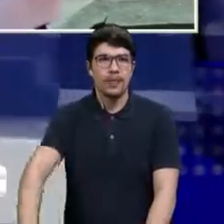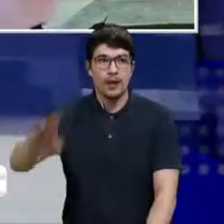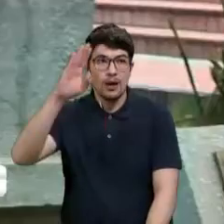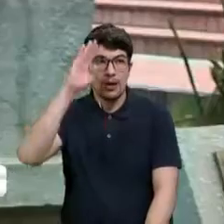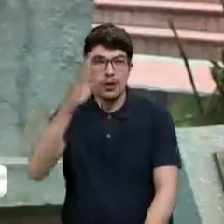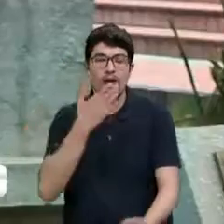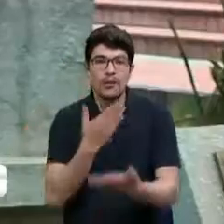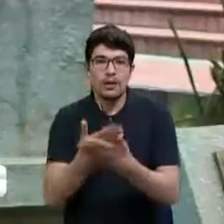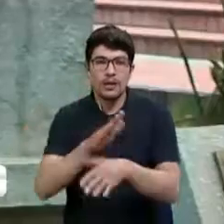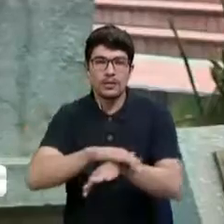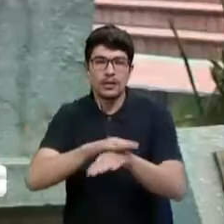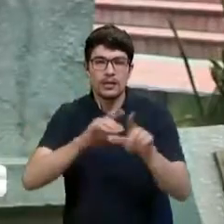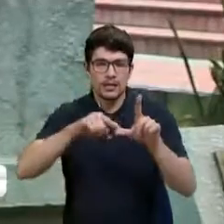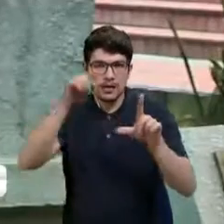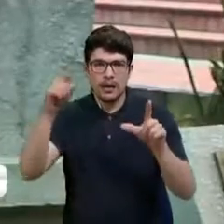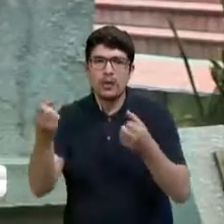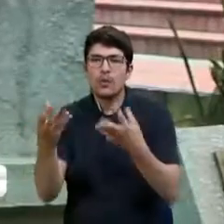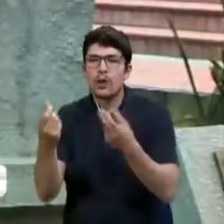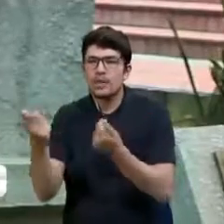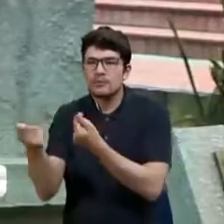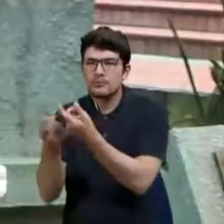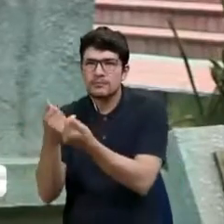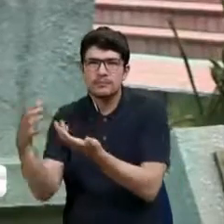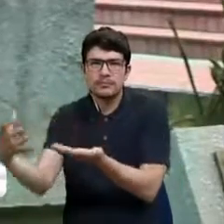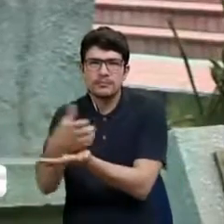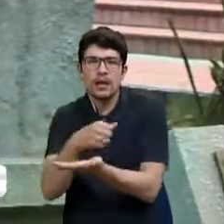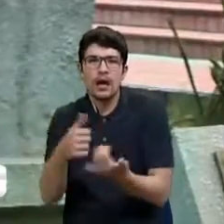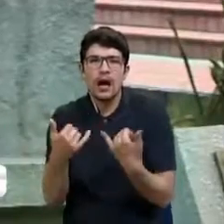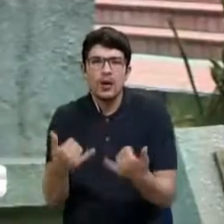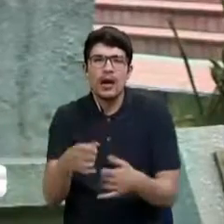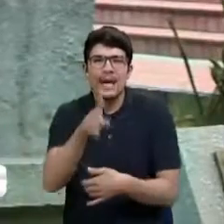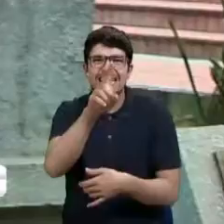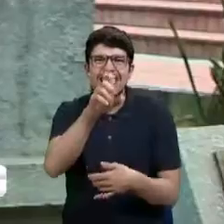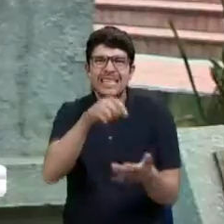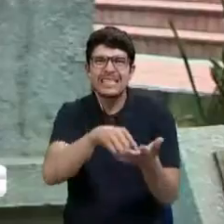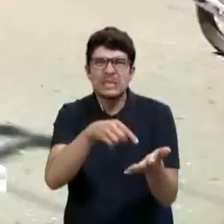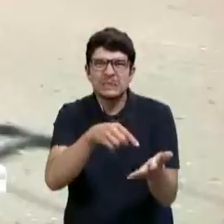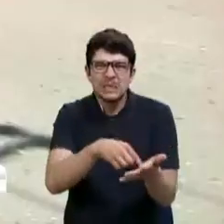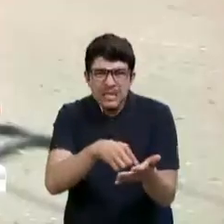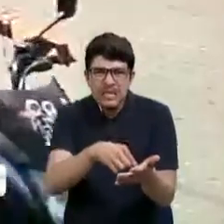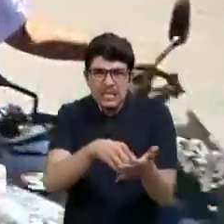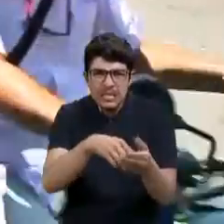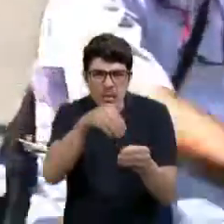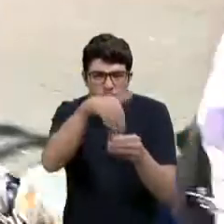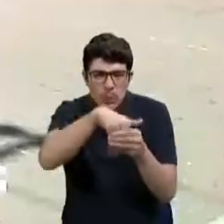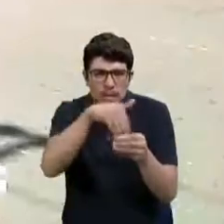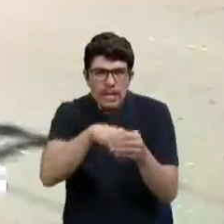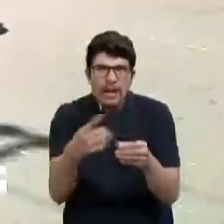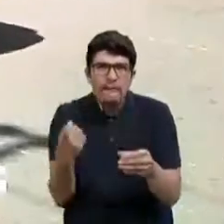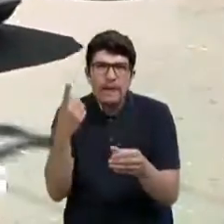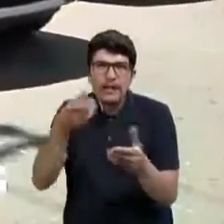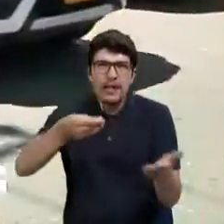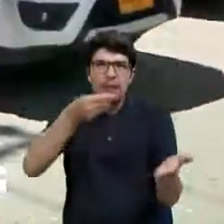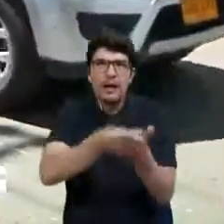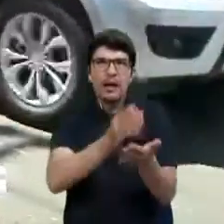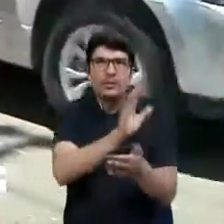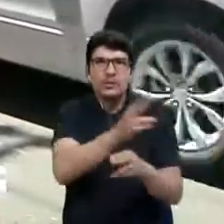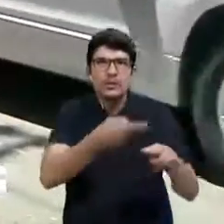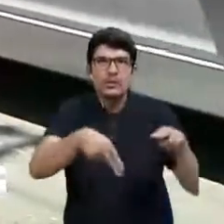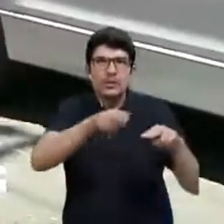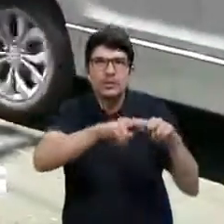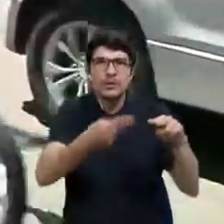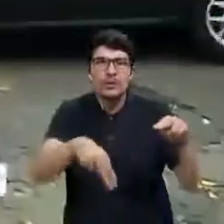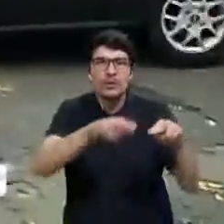la cifra de cuentas embargadas más actualizada es de 6 mil cuentas bancarias de deudores morosos en el pago del impuesto predial